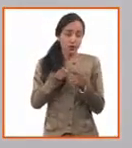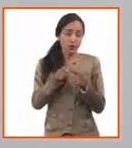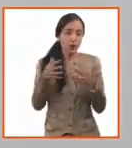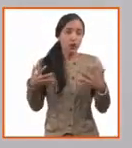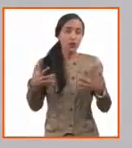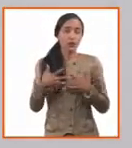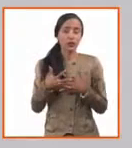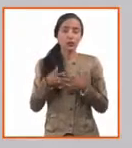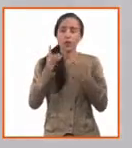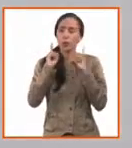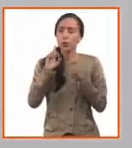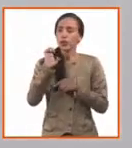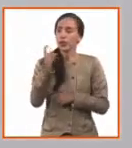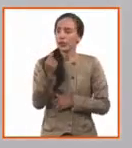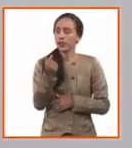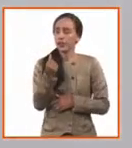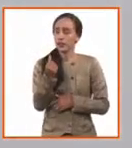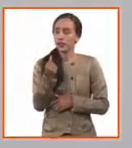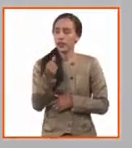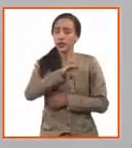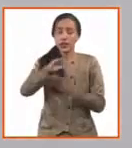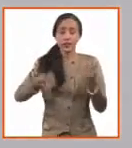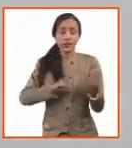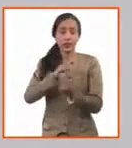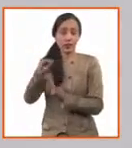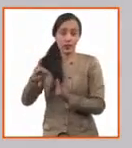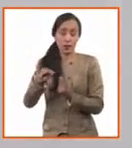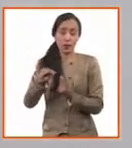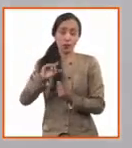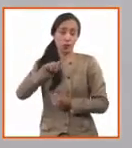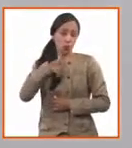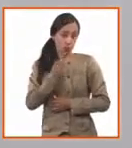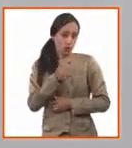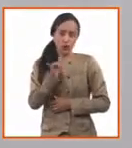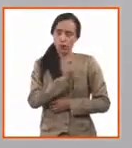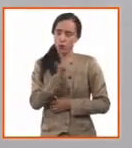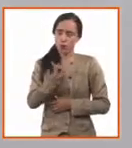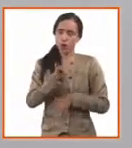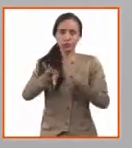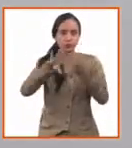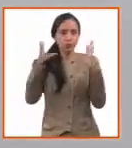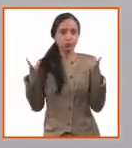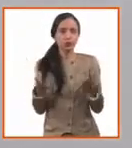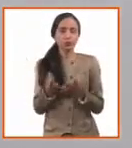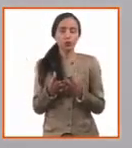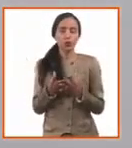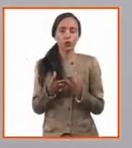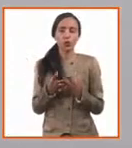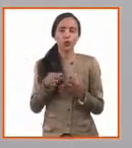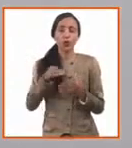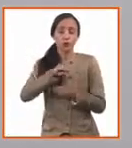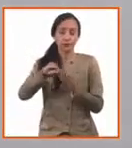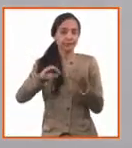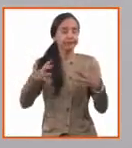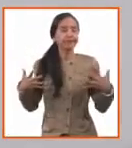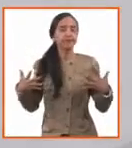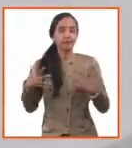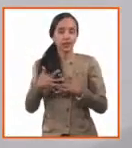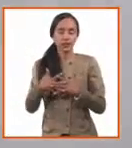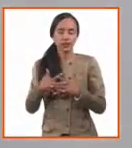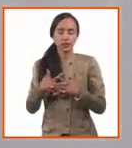de la economía y de la transformación cultural muy vinculado a esto que mencionaba que usted mencionaba anterior